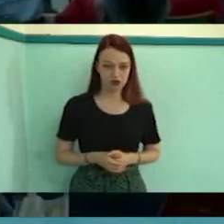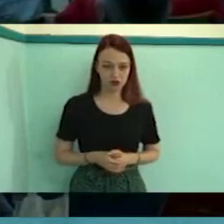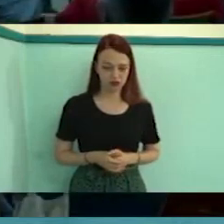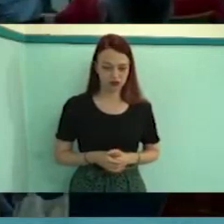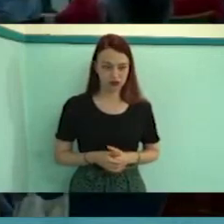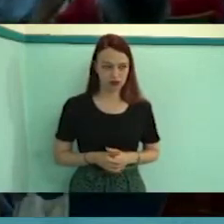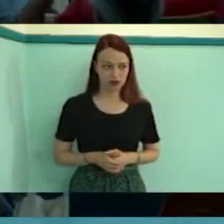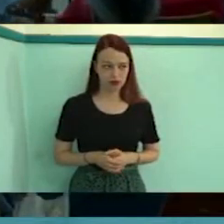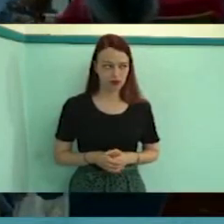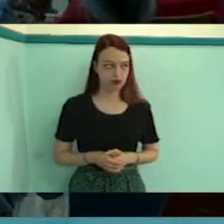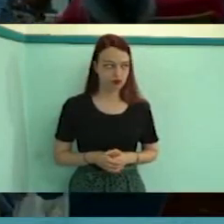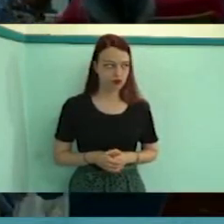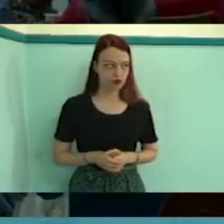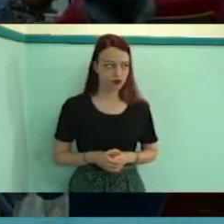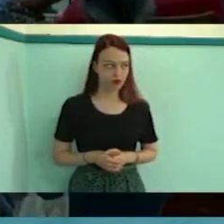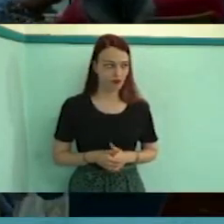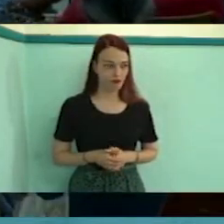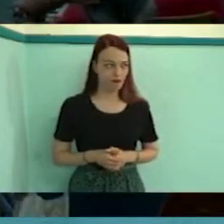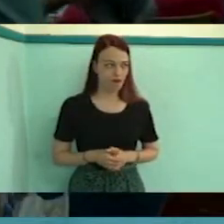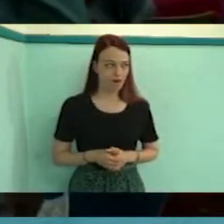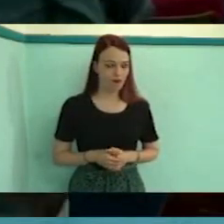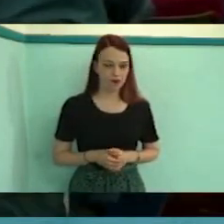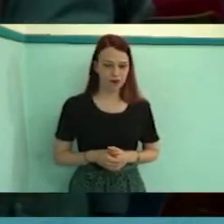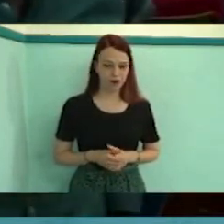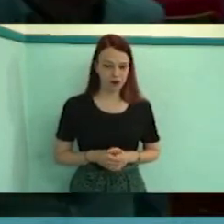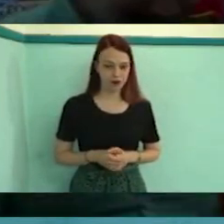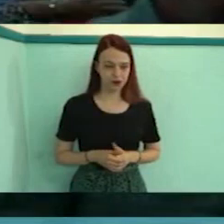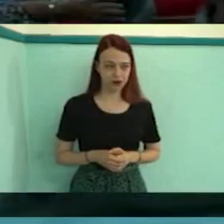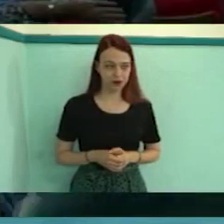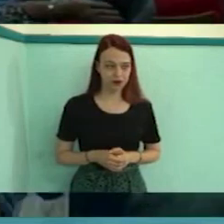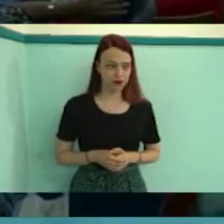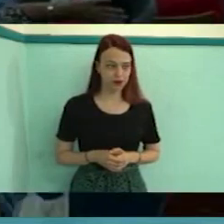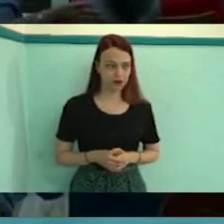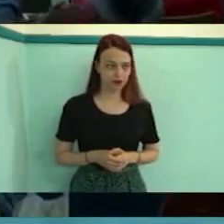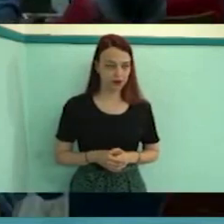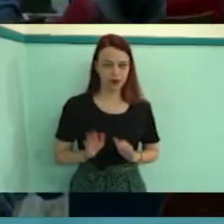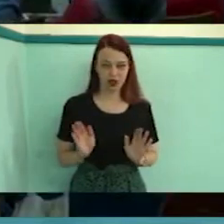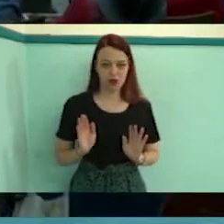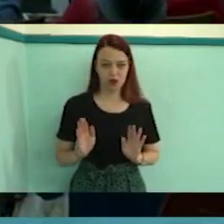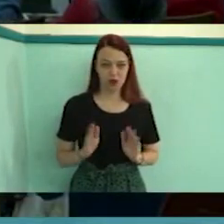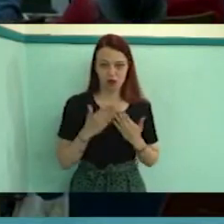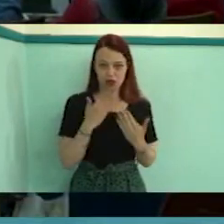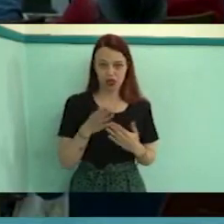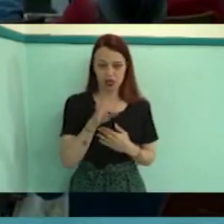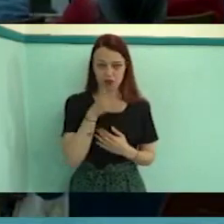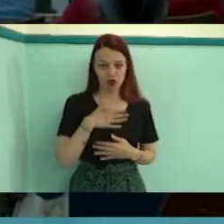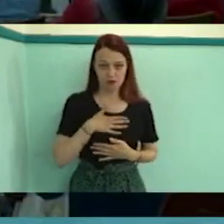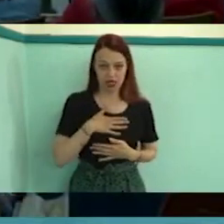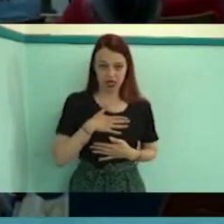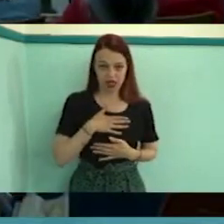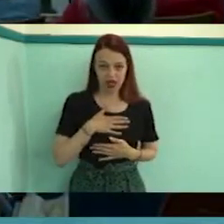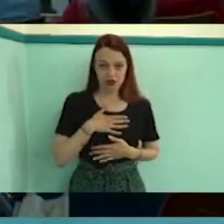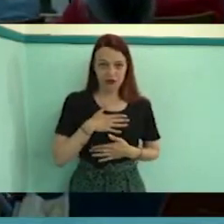arrancándole se van animando ahora ahora me deja dis fatar y nadie más hablará Bueno antes que nada Muchísimas gracias porque me ha encantado